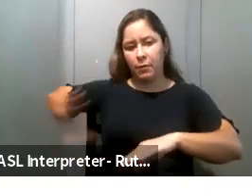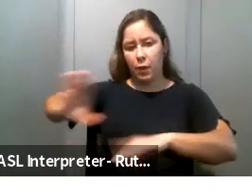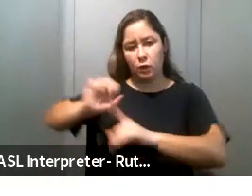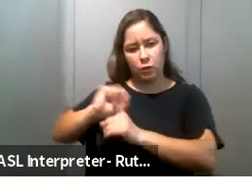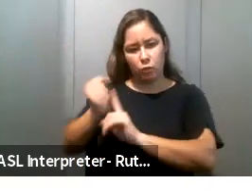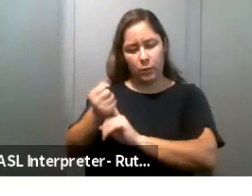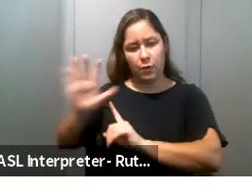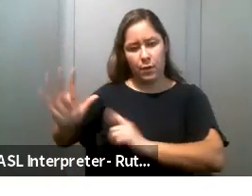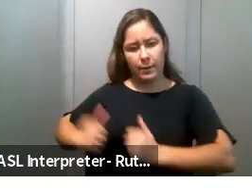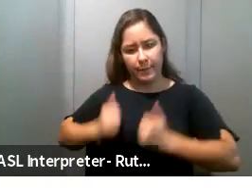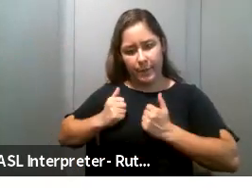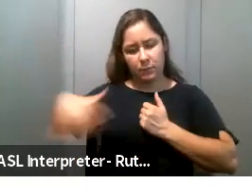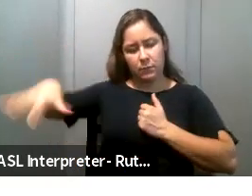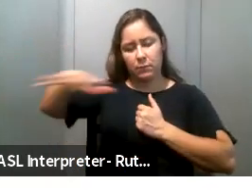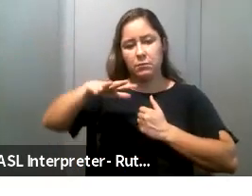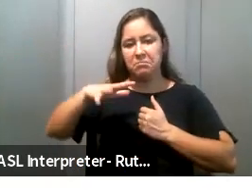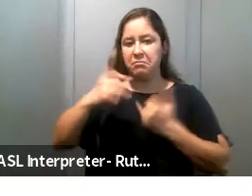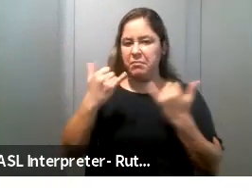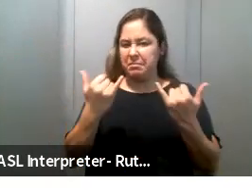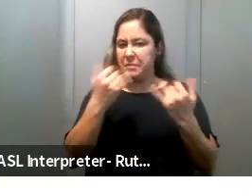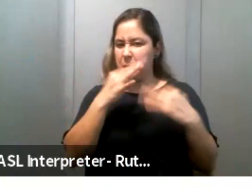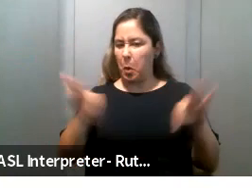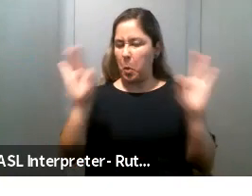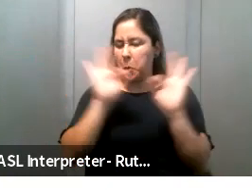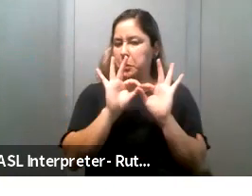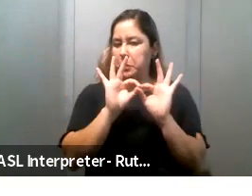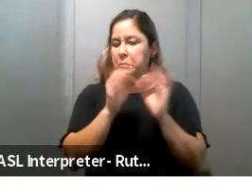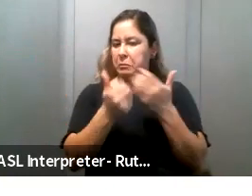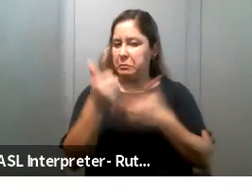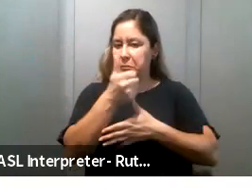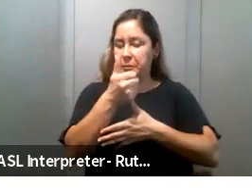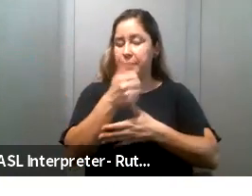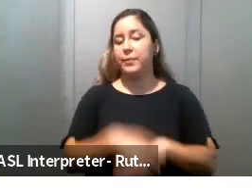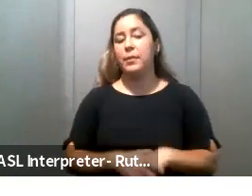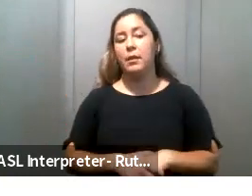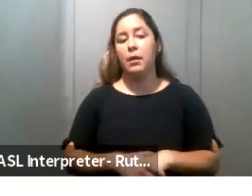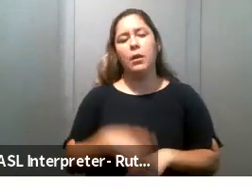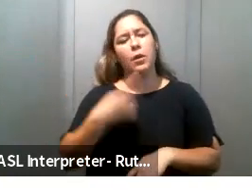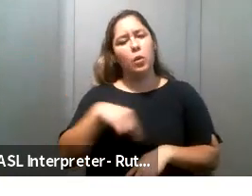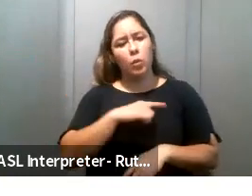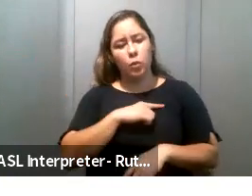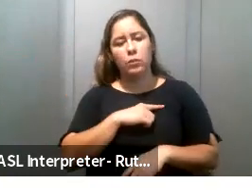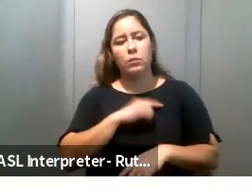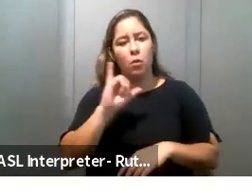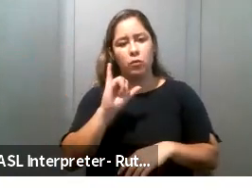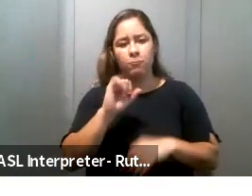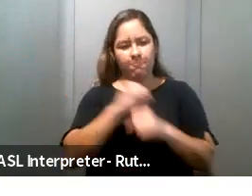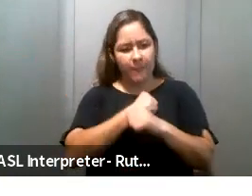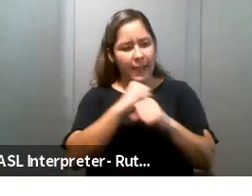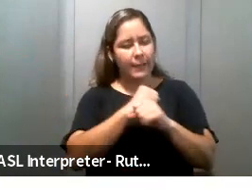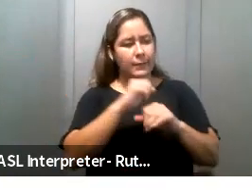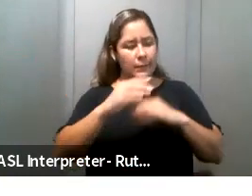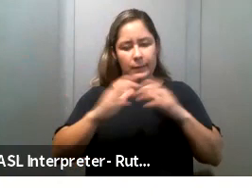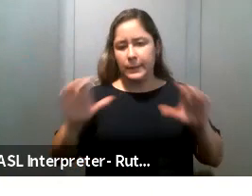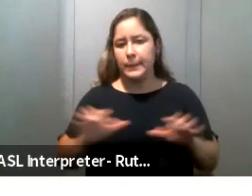momento. También estamos hablando de cambios legislativos, entonces trabajando con miembros de